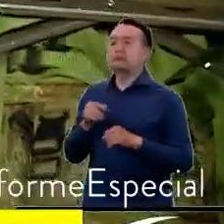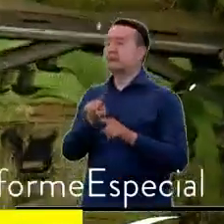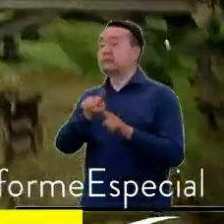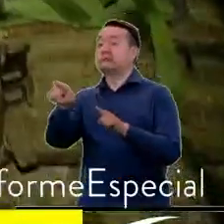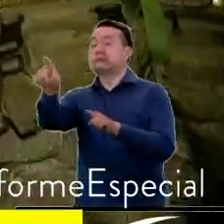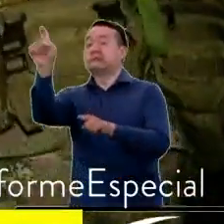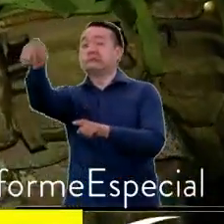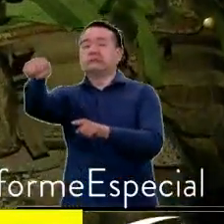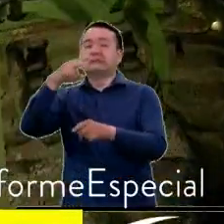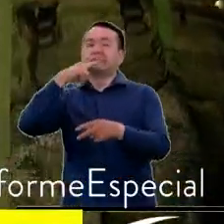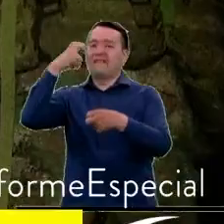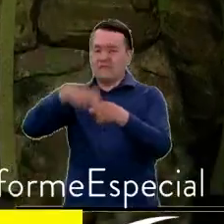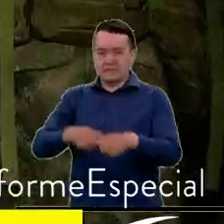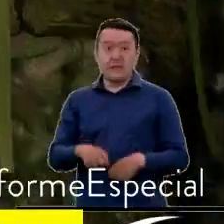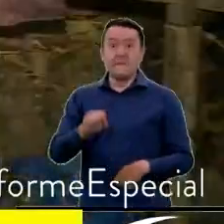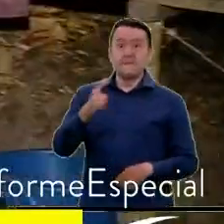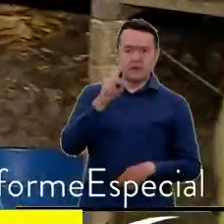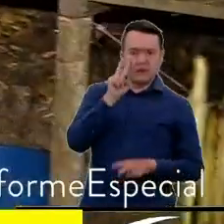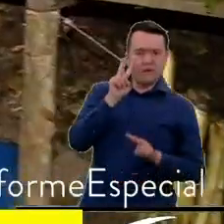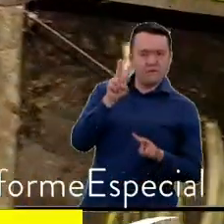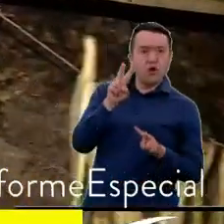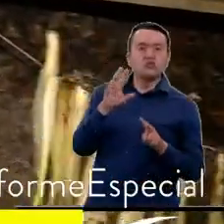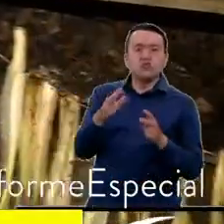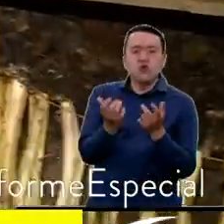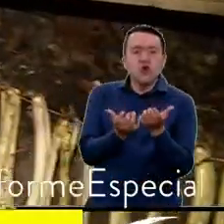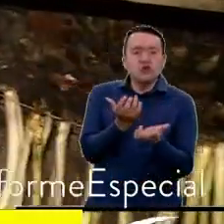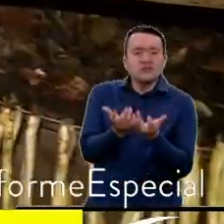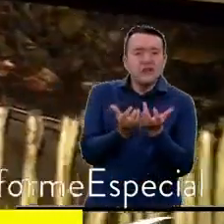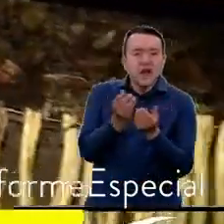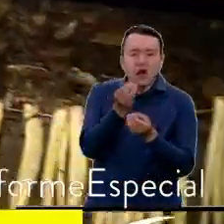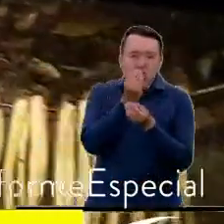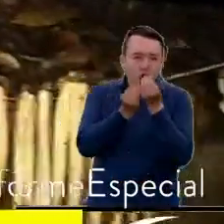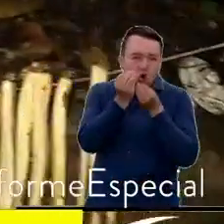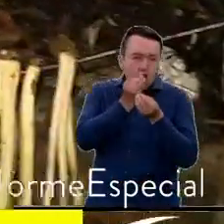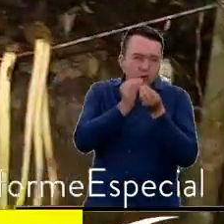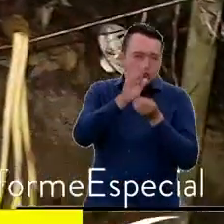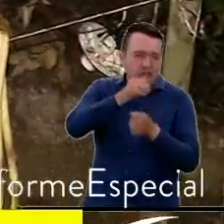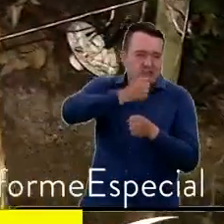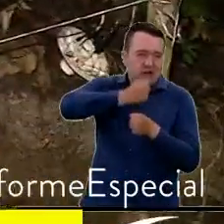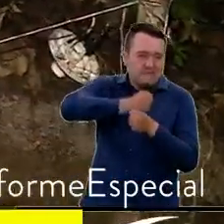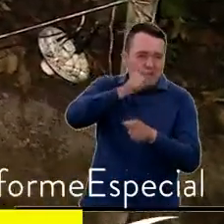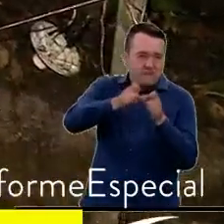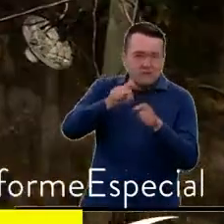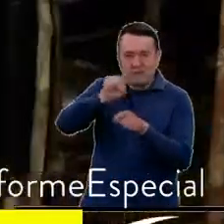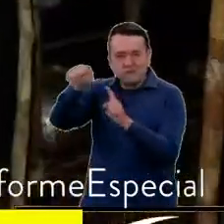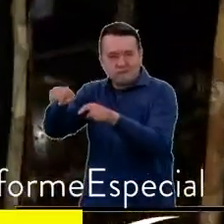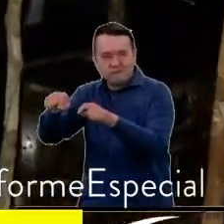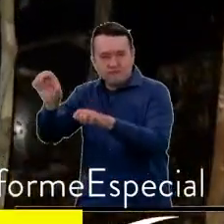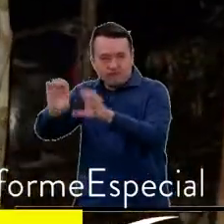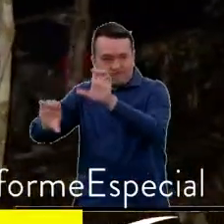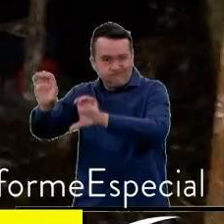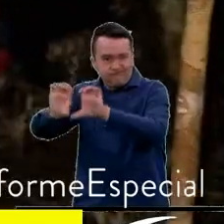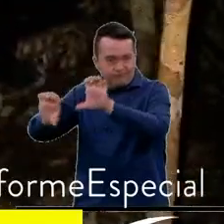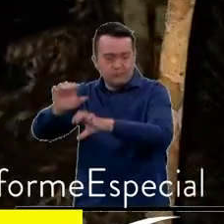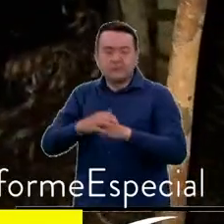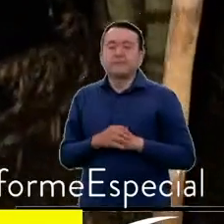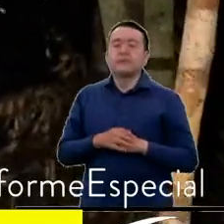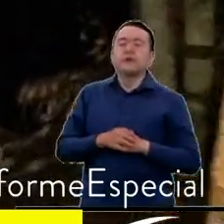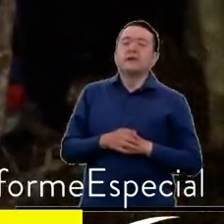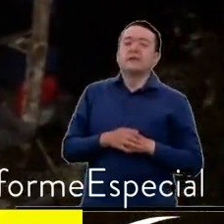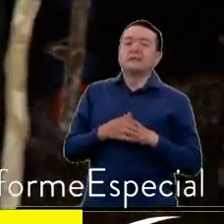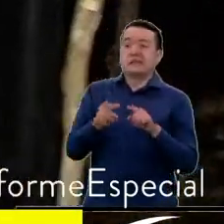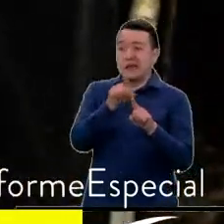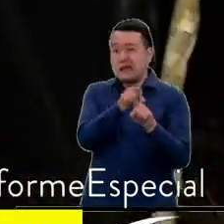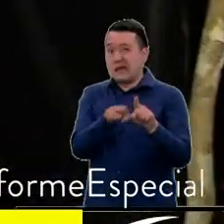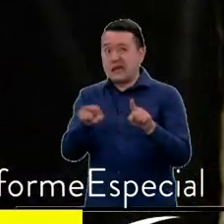La primera estructura que encontramos es la cocina donde preparan los alimentos a quienes procesan la cocaína. Unos metros más adelante, cubierto con